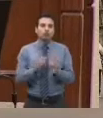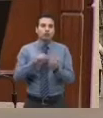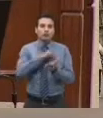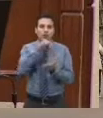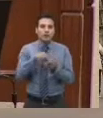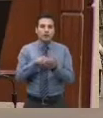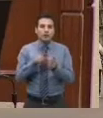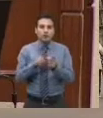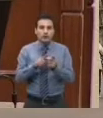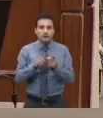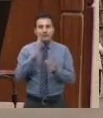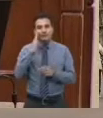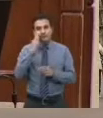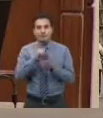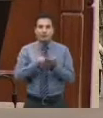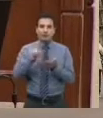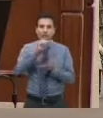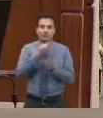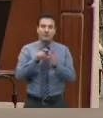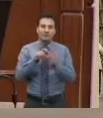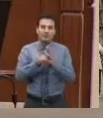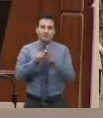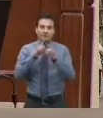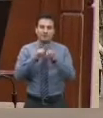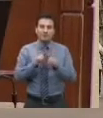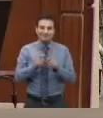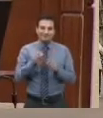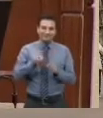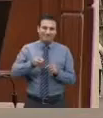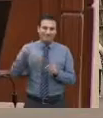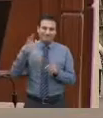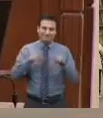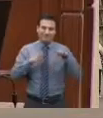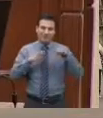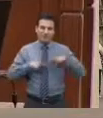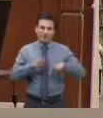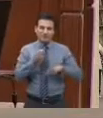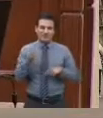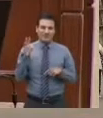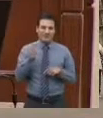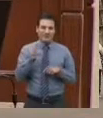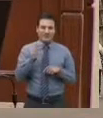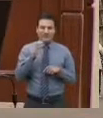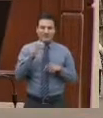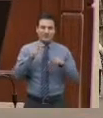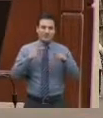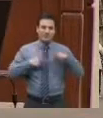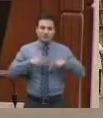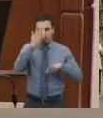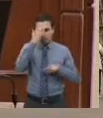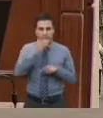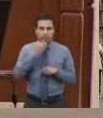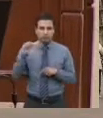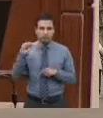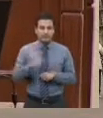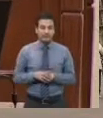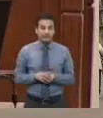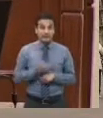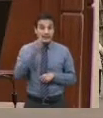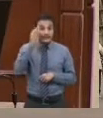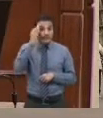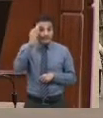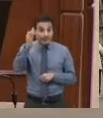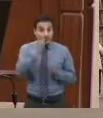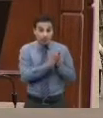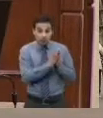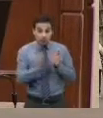sociales por conducto de personas físicas denominadas comúnmente como influencers en el periodo de la veda electoral. En el